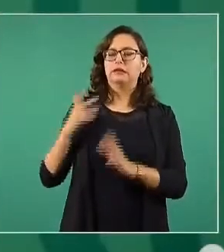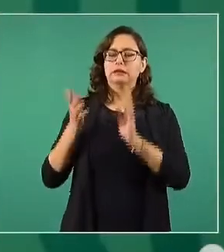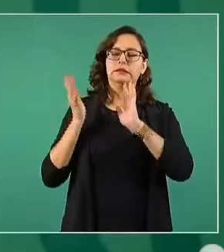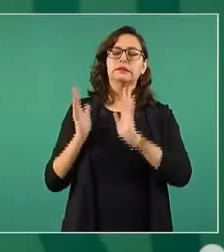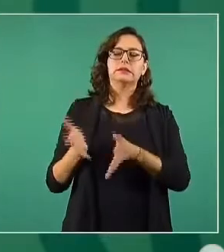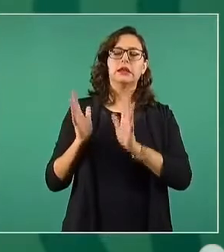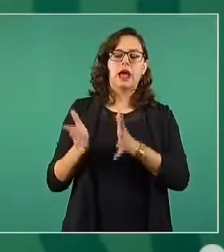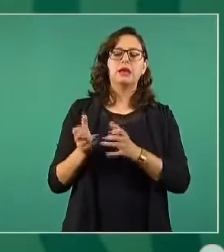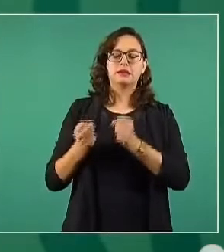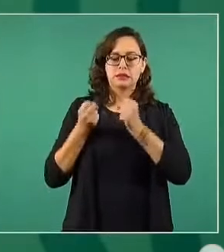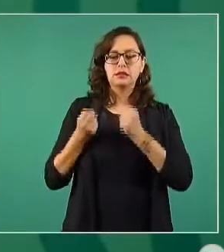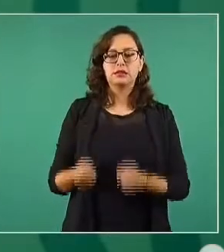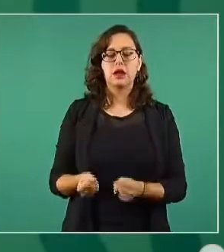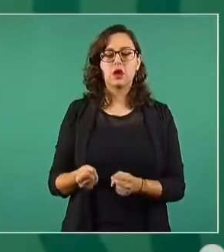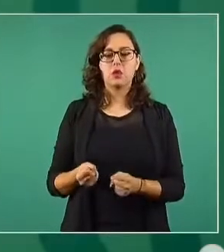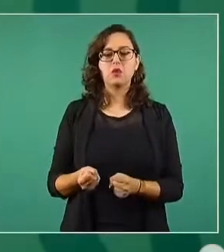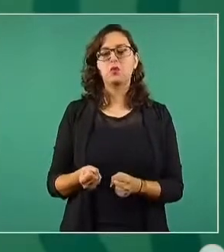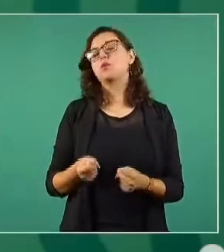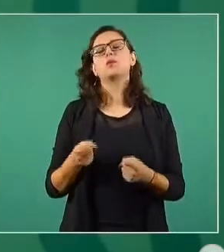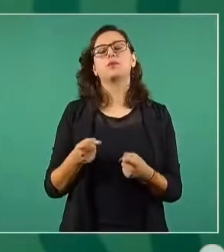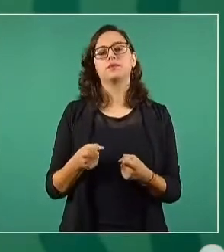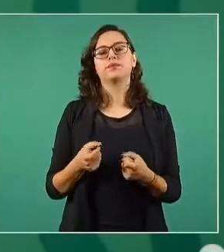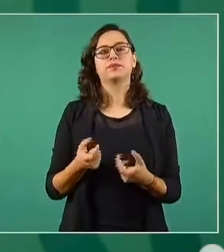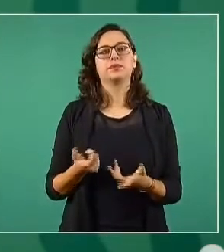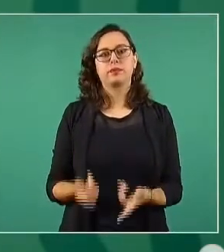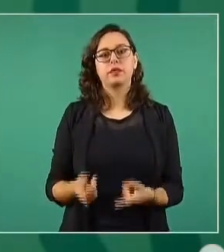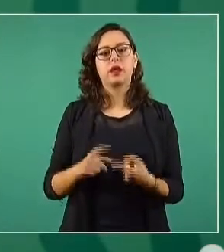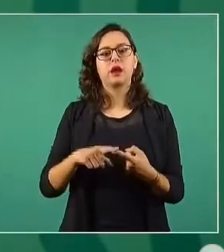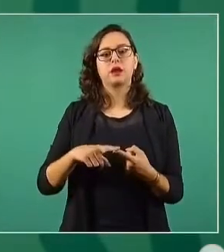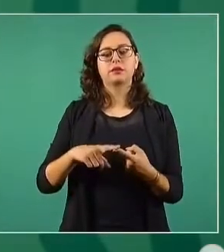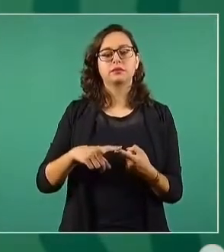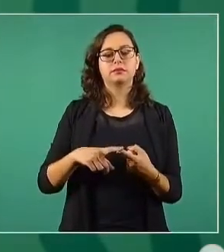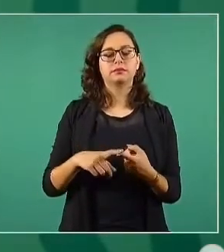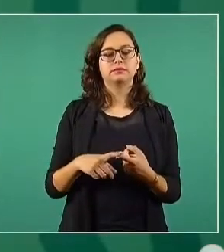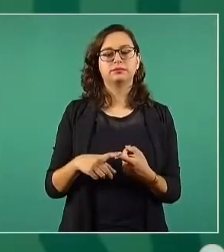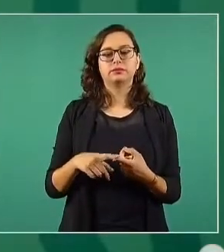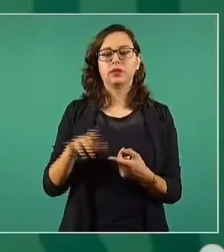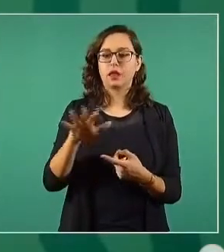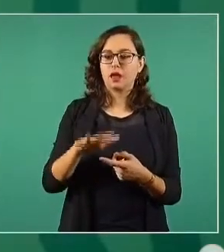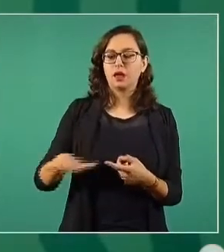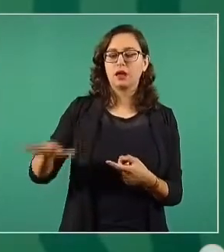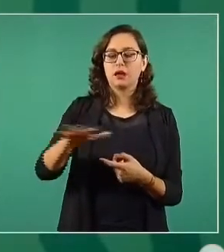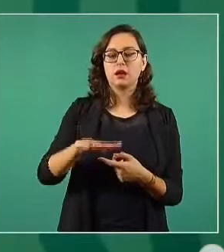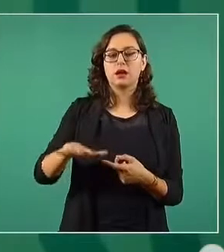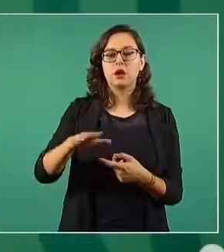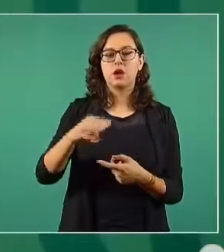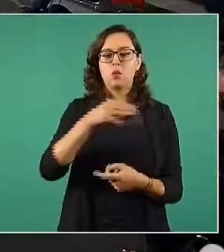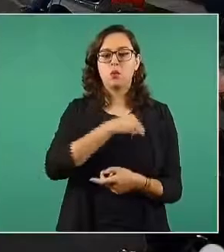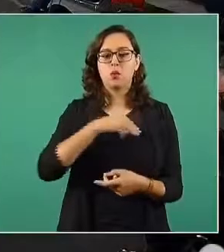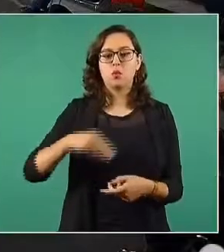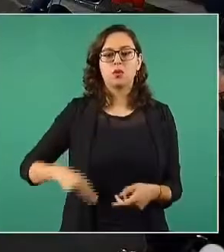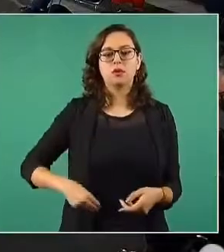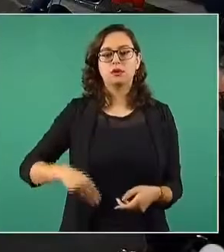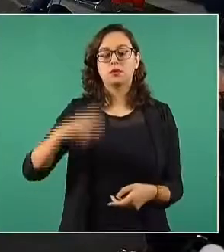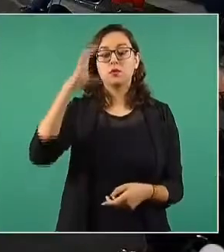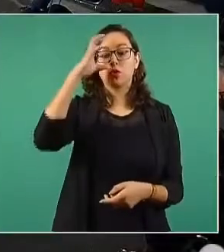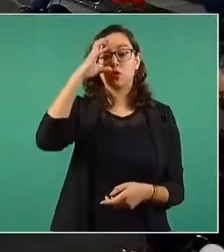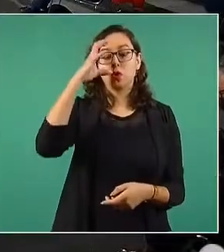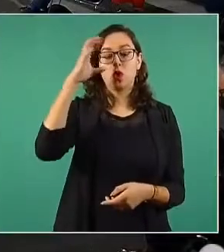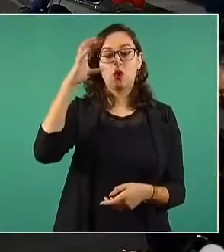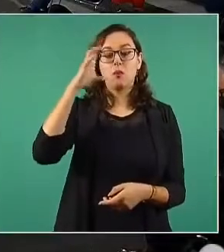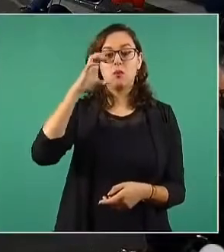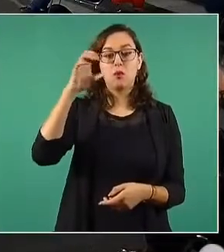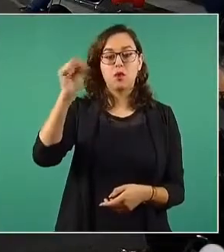otros, en Morelos, que es un municipio que está en el